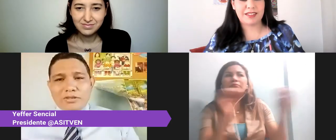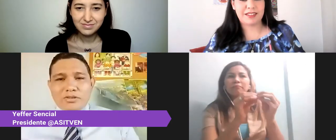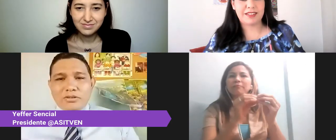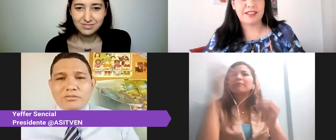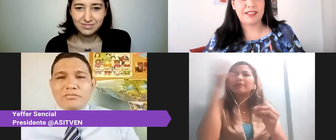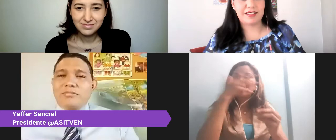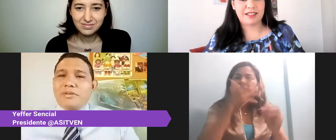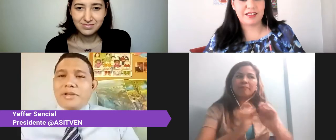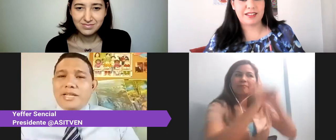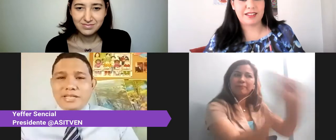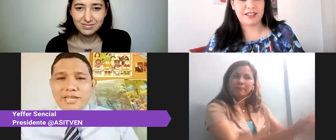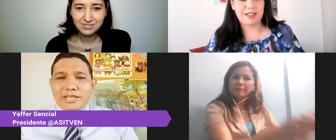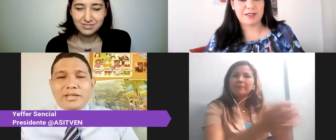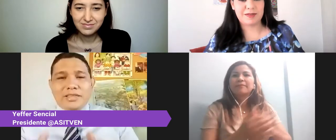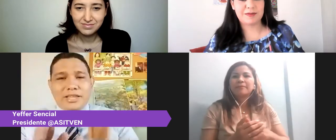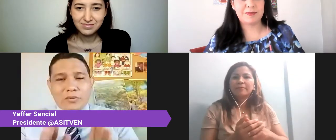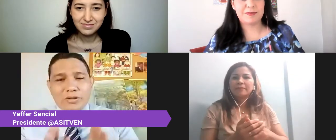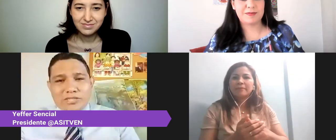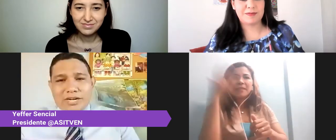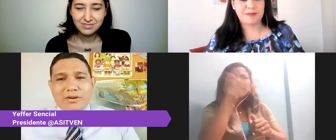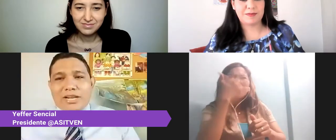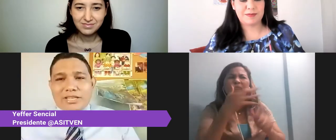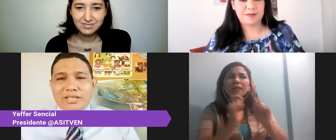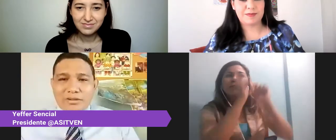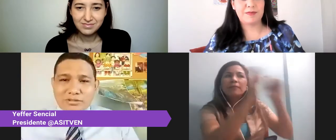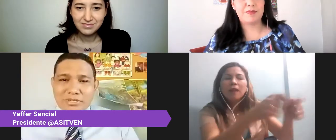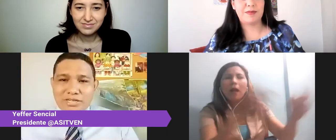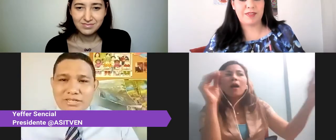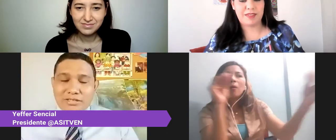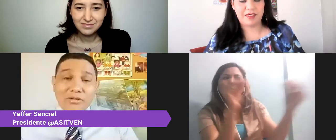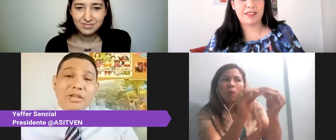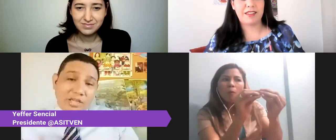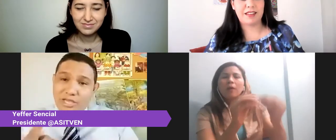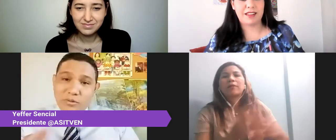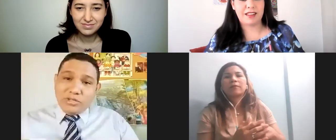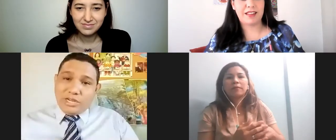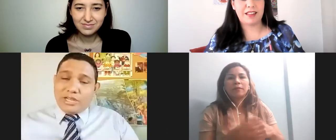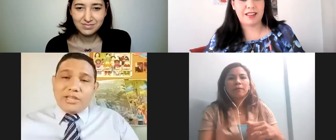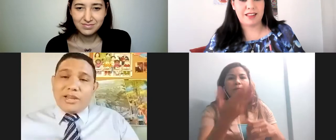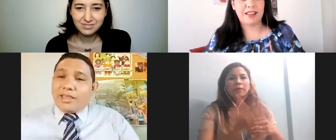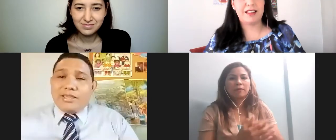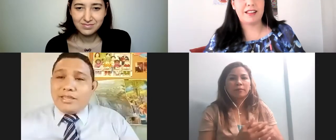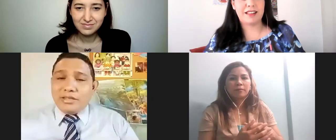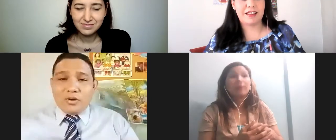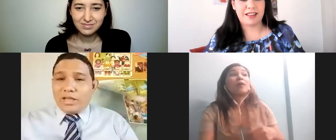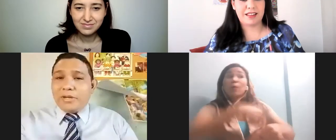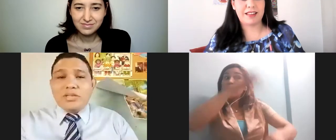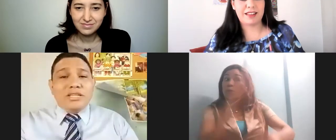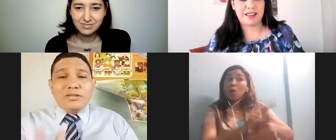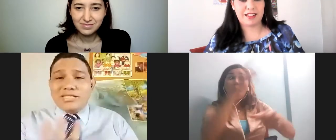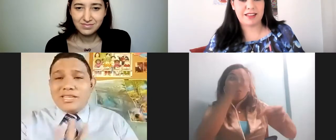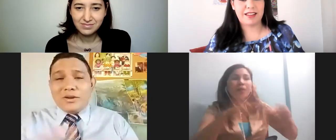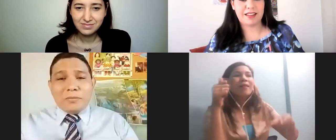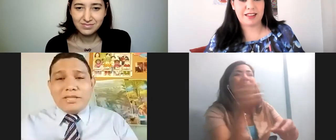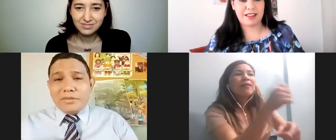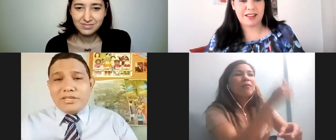normalmente son asignadas de acuerdo a ese rasgo característico y sobresaliente, ¿no? Y es única. Cada quien o cada persona